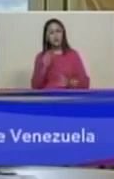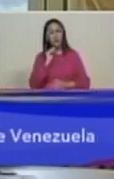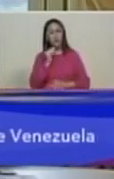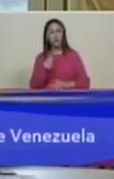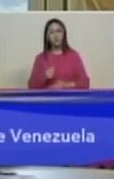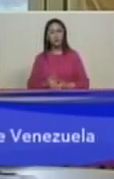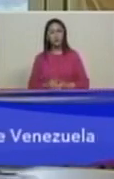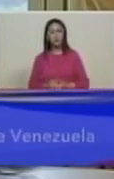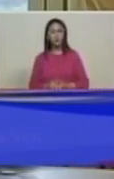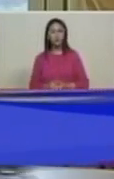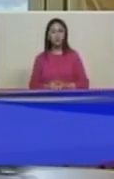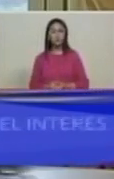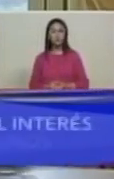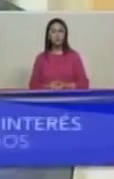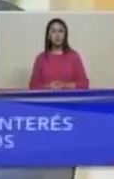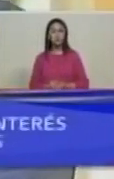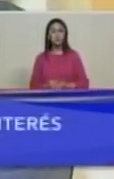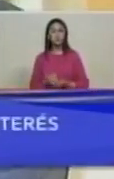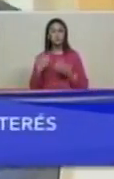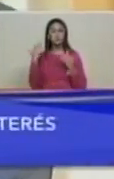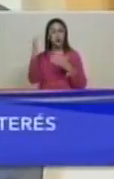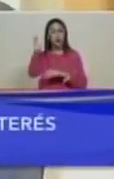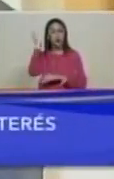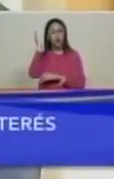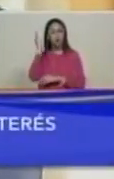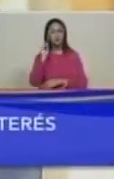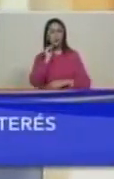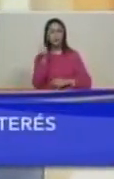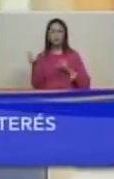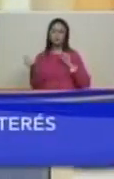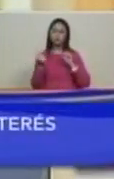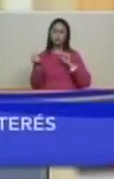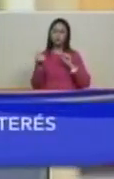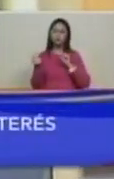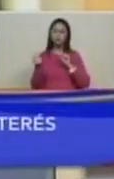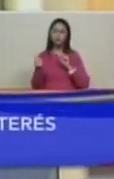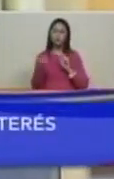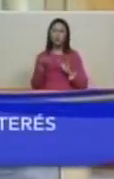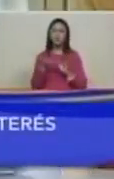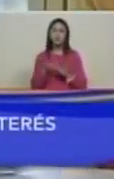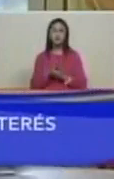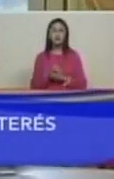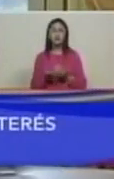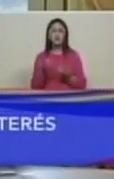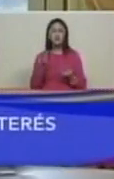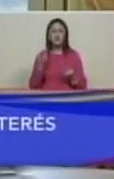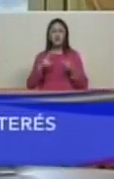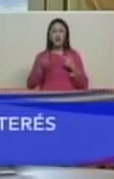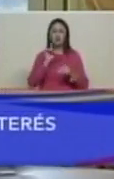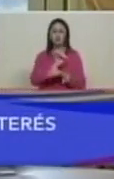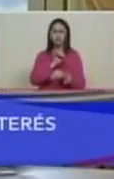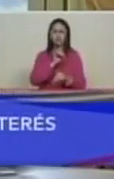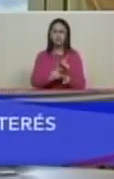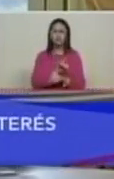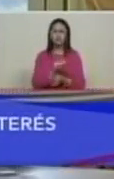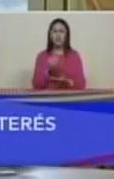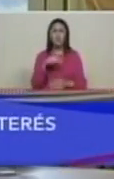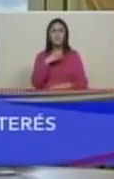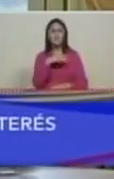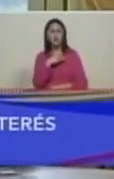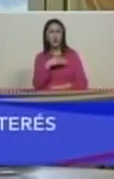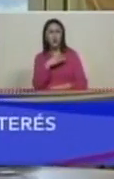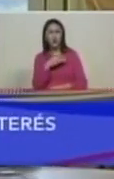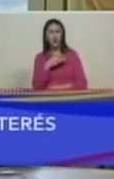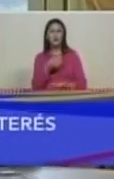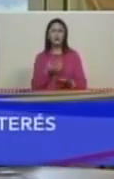Infante, estamos en Congreso de la Juventud, en el debate sobre el montaje, el falso positivo que nos han hecho con las misiones,